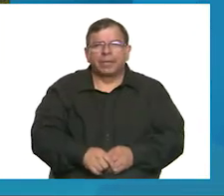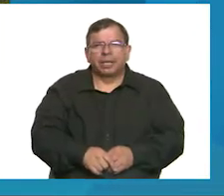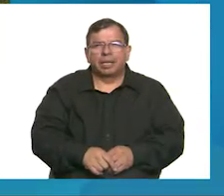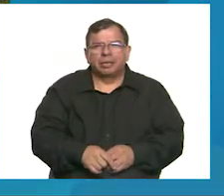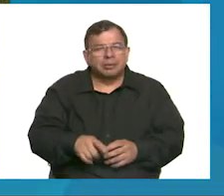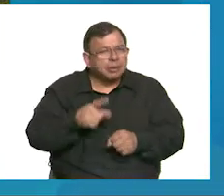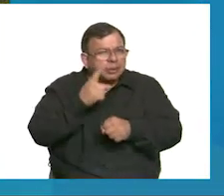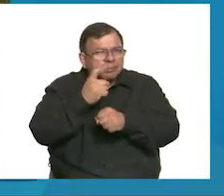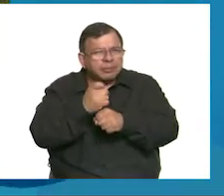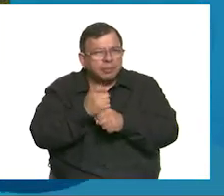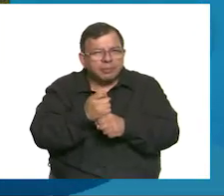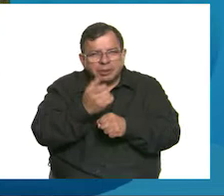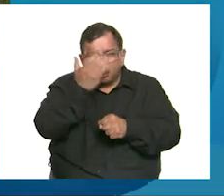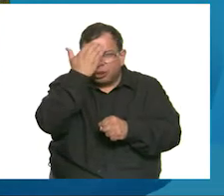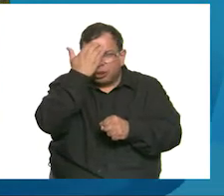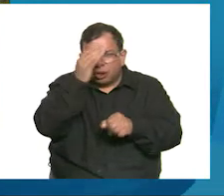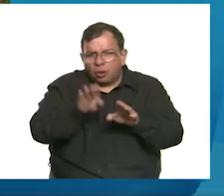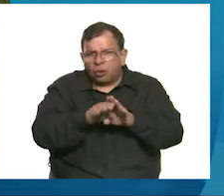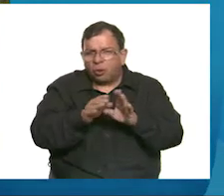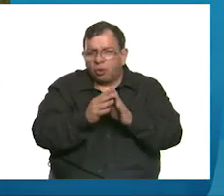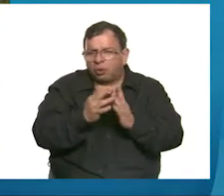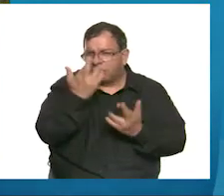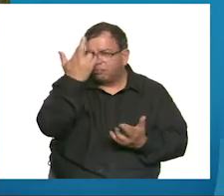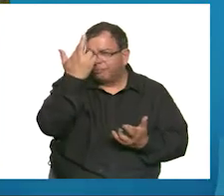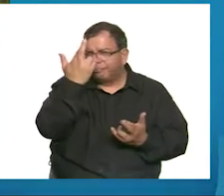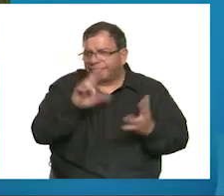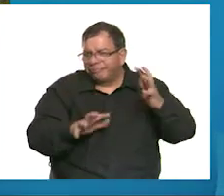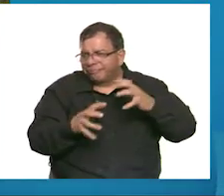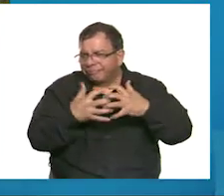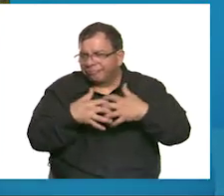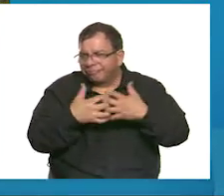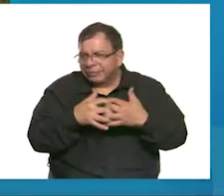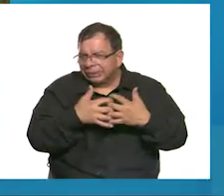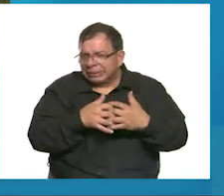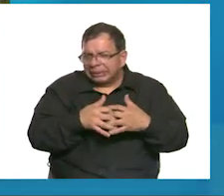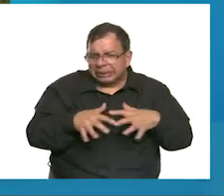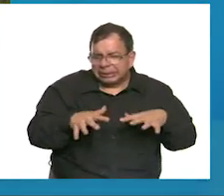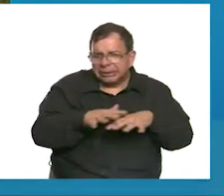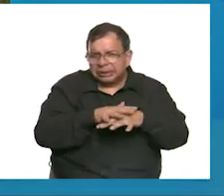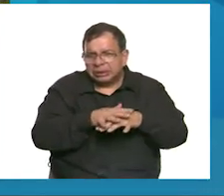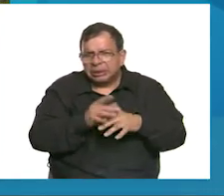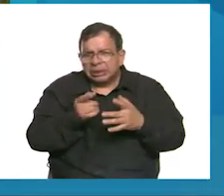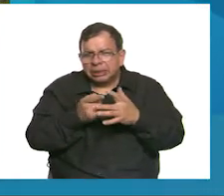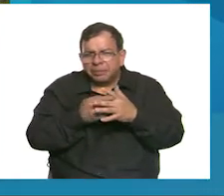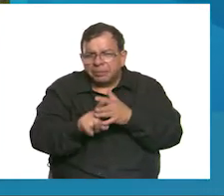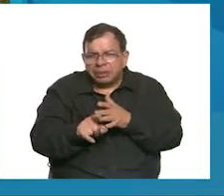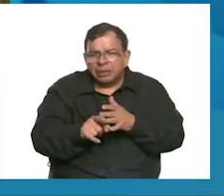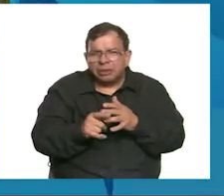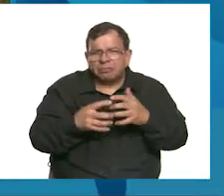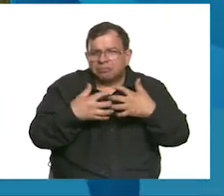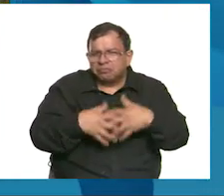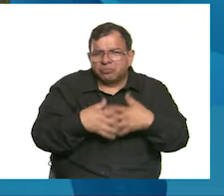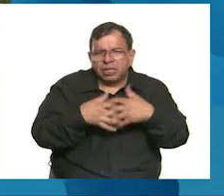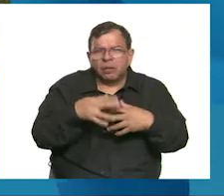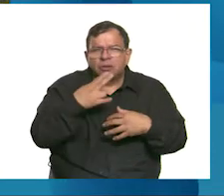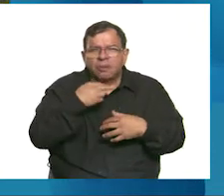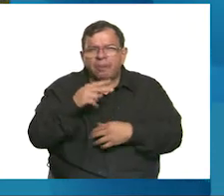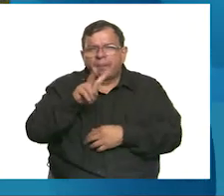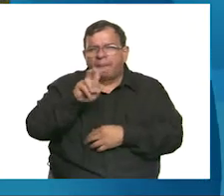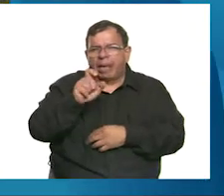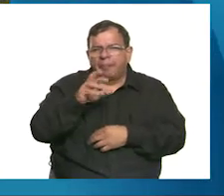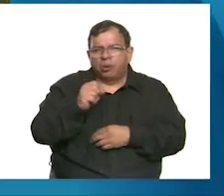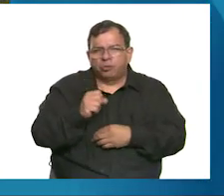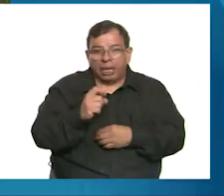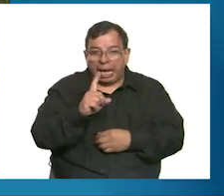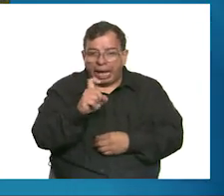que conocer que durante la Revolución Industrial se inventaron distintas máquinas que funcionaban con el vapor producido al